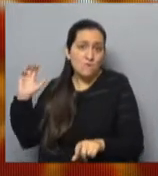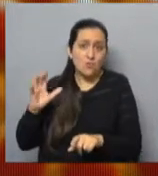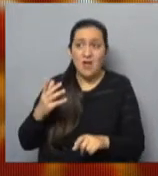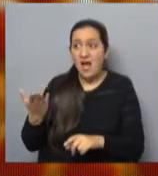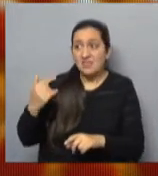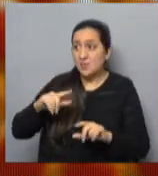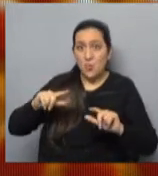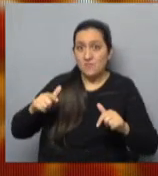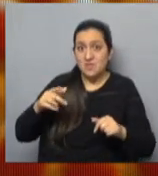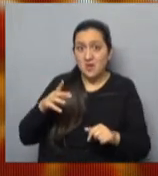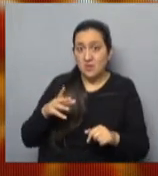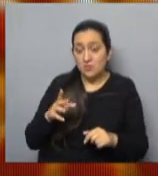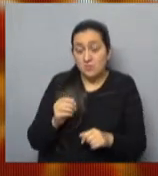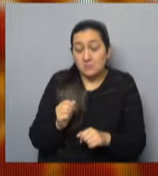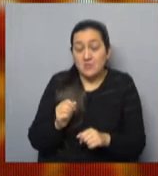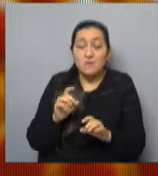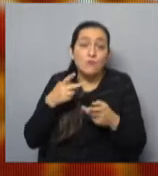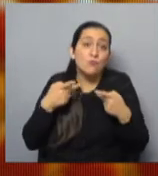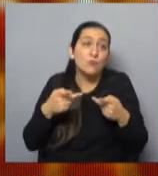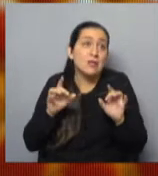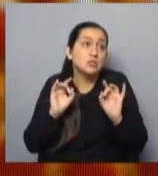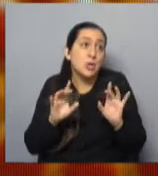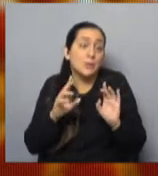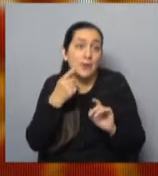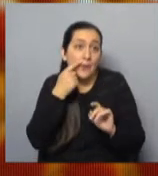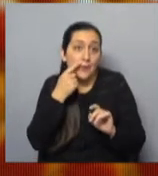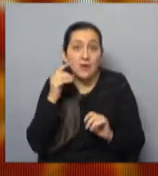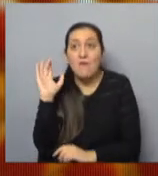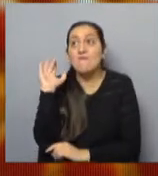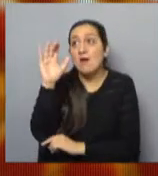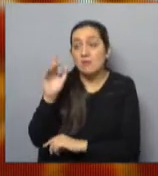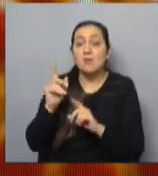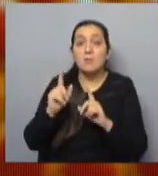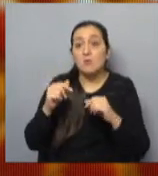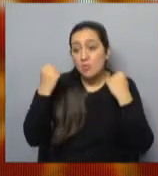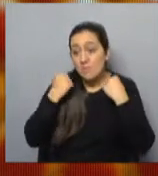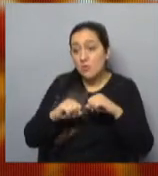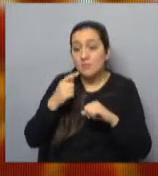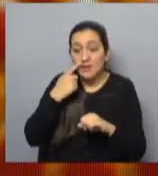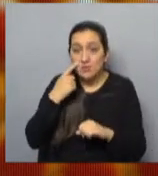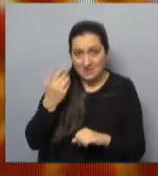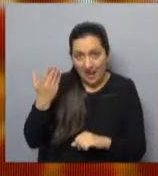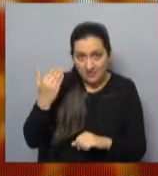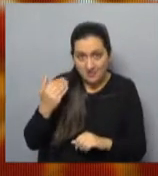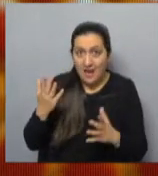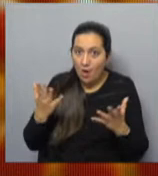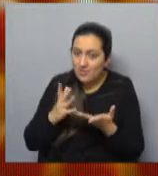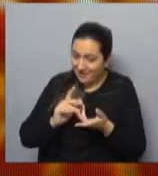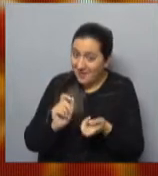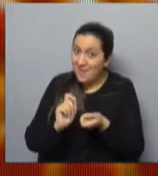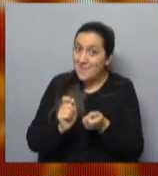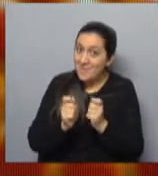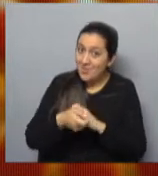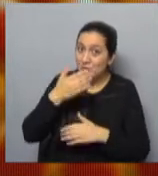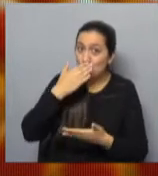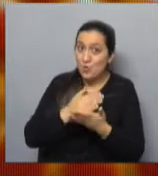el fútbol era visto para para varones loas que también estaba posicionado como un deporte masculino y que eso viene cambiando ni que hablar en